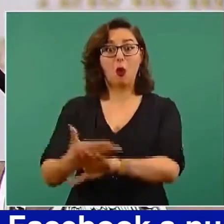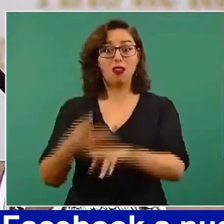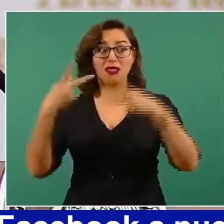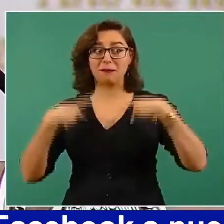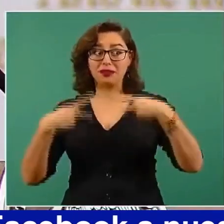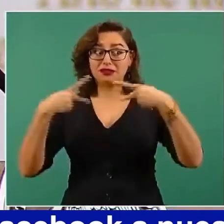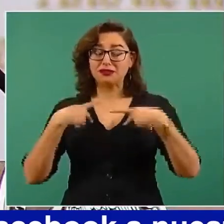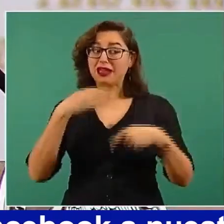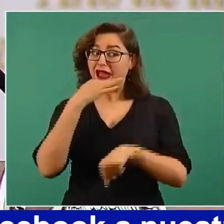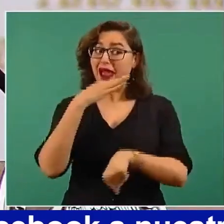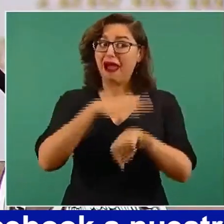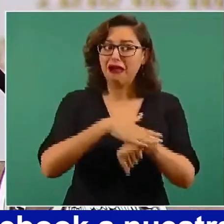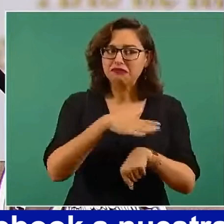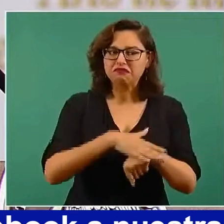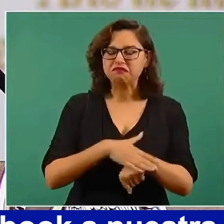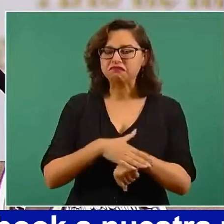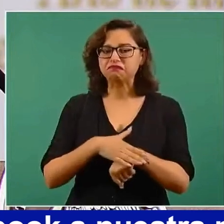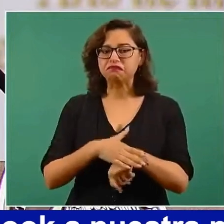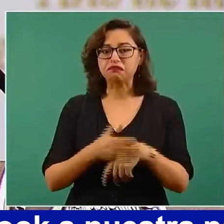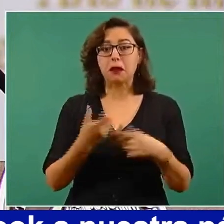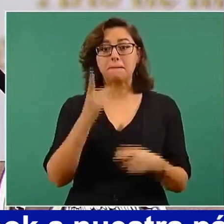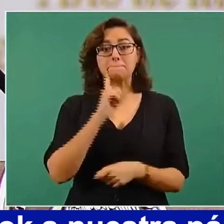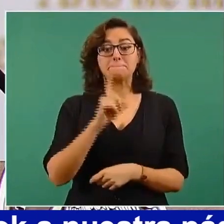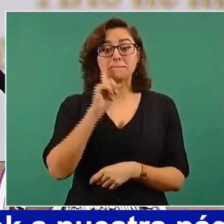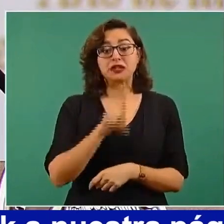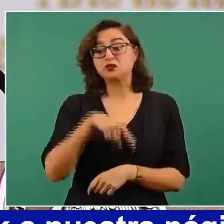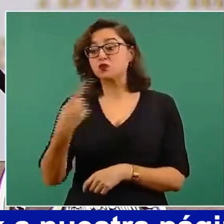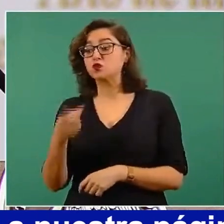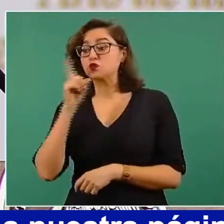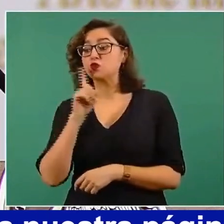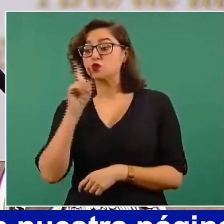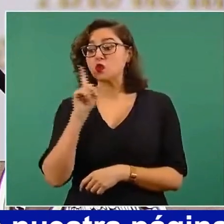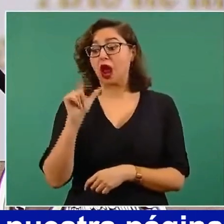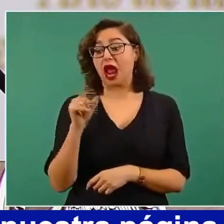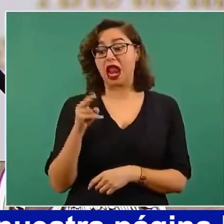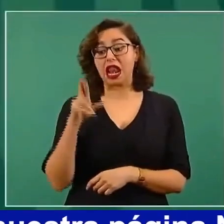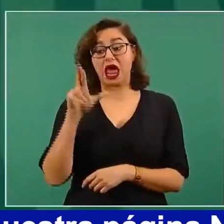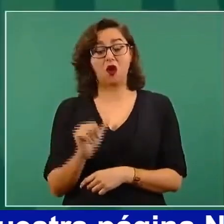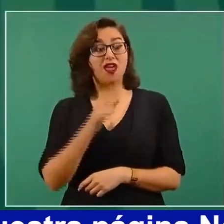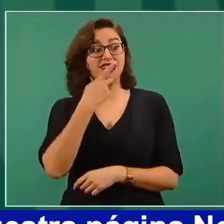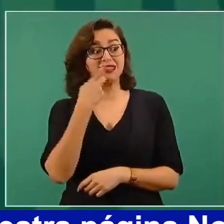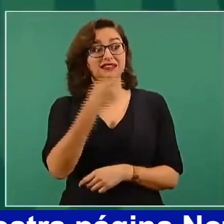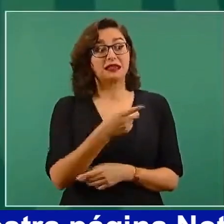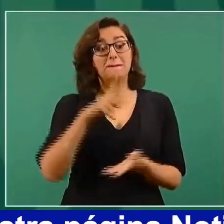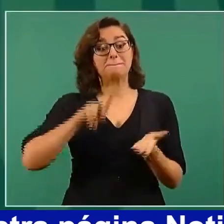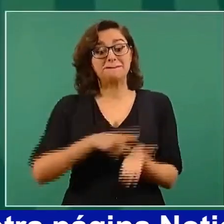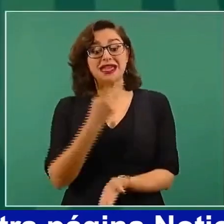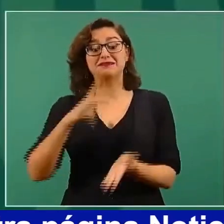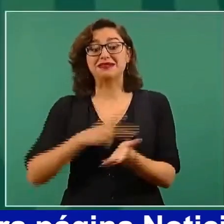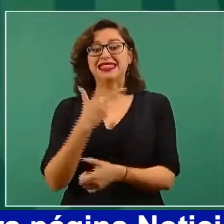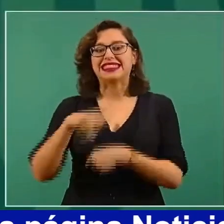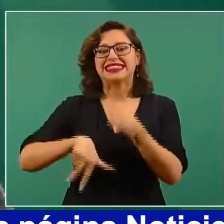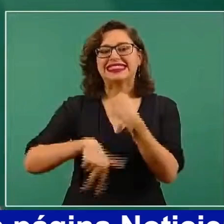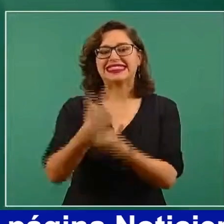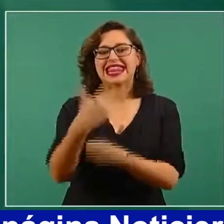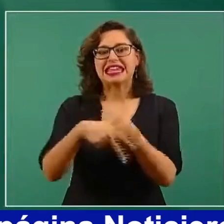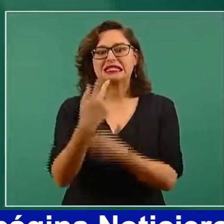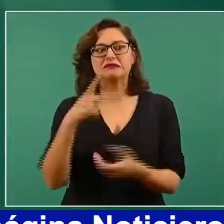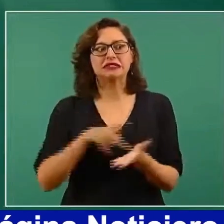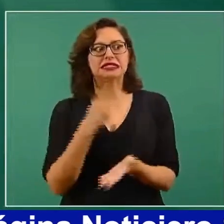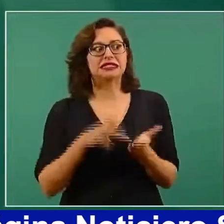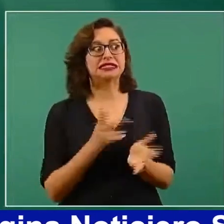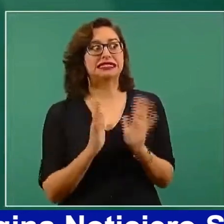Laura Barranco, colaboradora de Carlos Loret de Mola, ha señalado que en 13 ocasiones le dijo a Loret: para